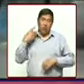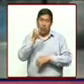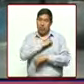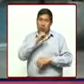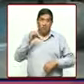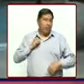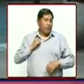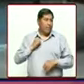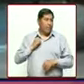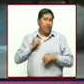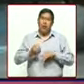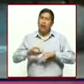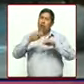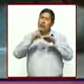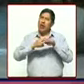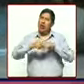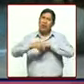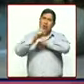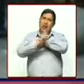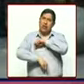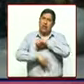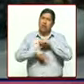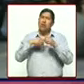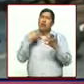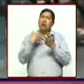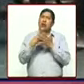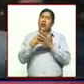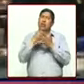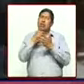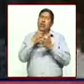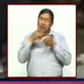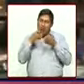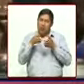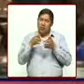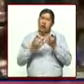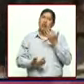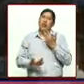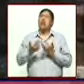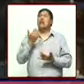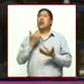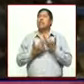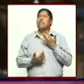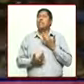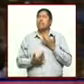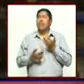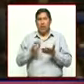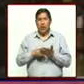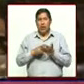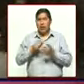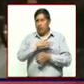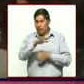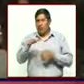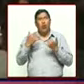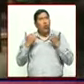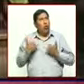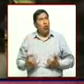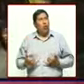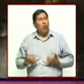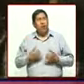de aumentar la pena de cárcel para quienes se dediquen a incendiar estos incendios que